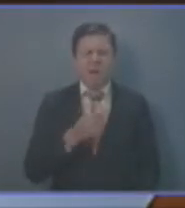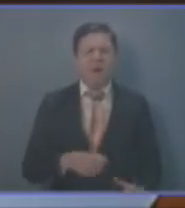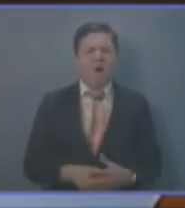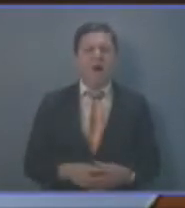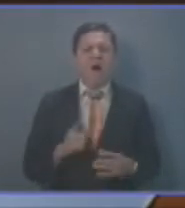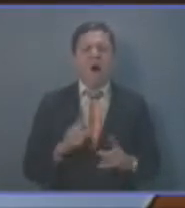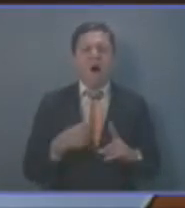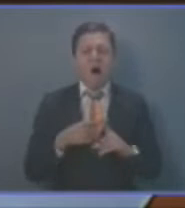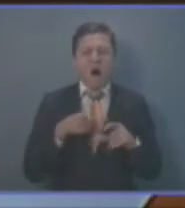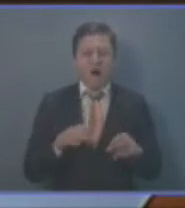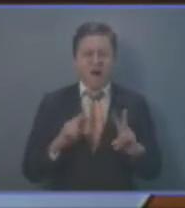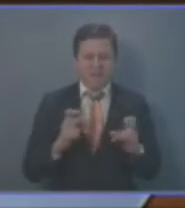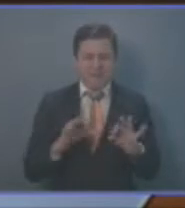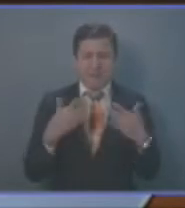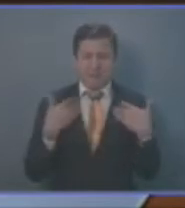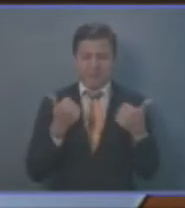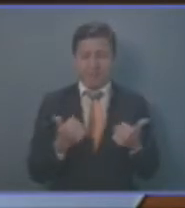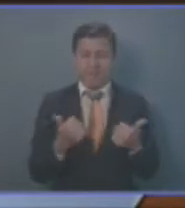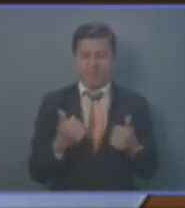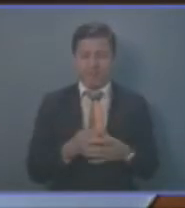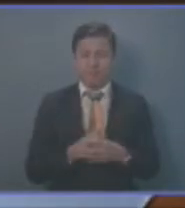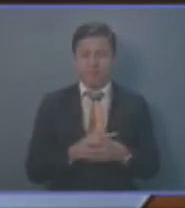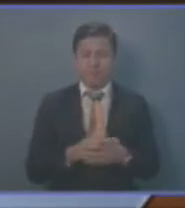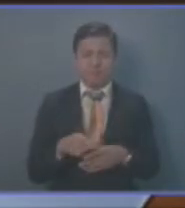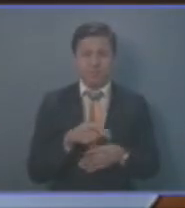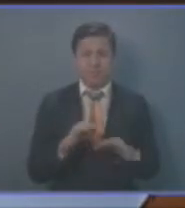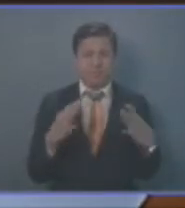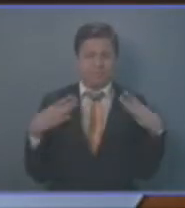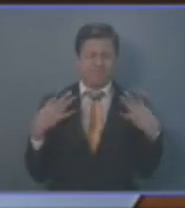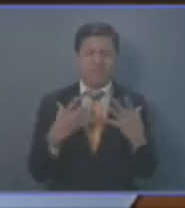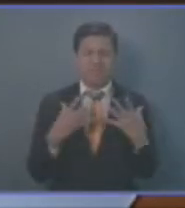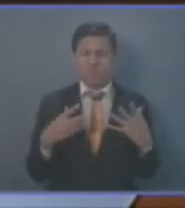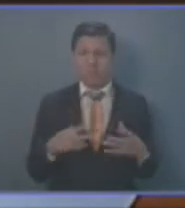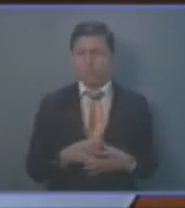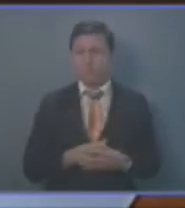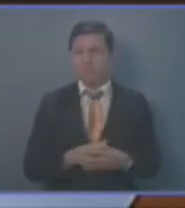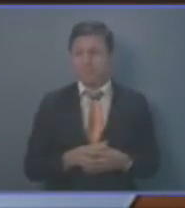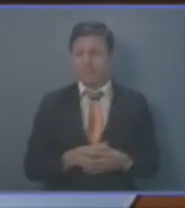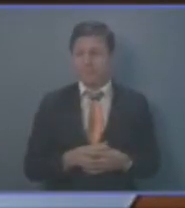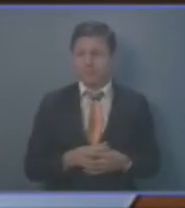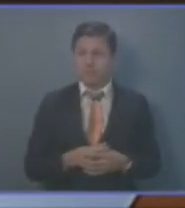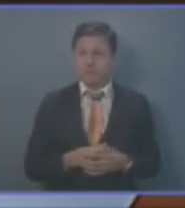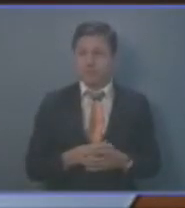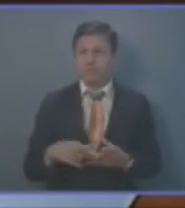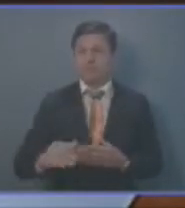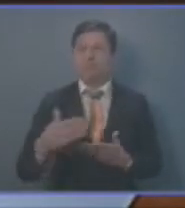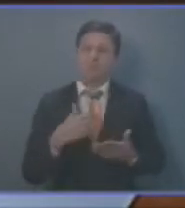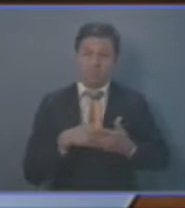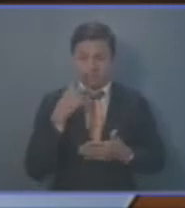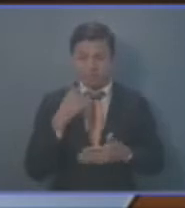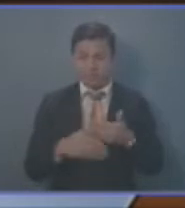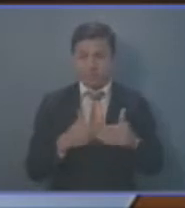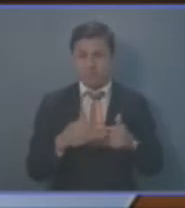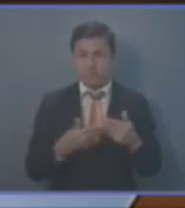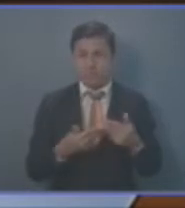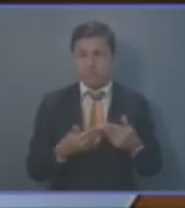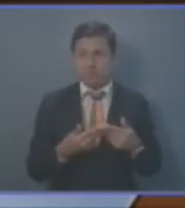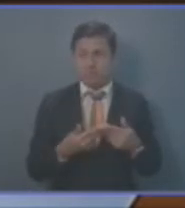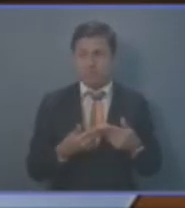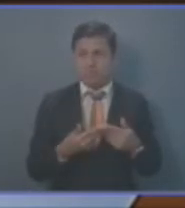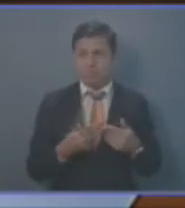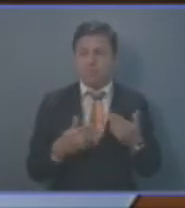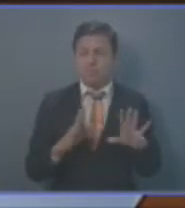sobre la salud de las personas, de su entorno familiar y comunitario, el estado y evolución de las condiciones de